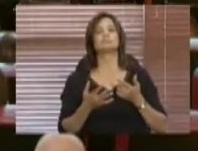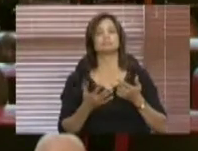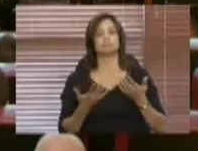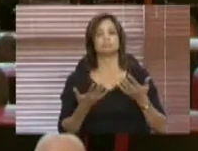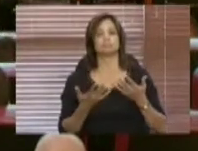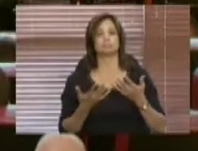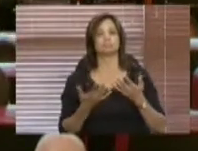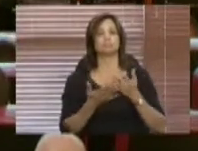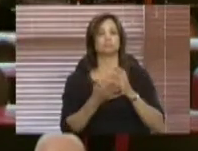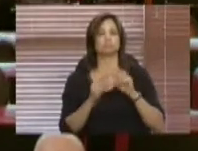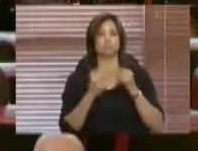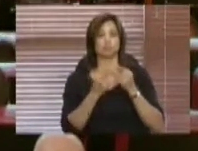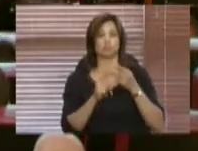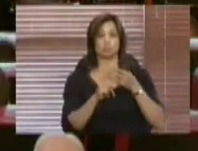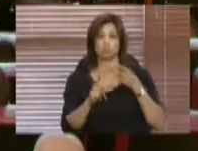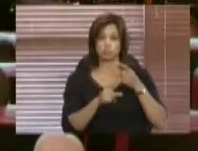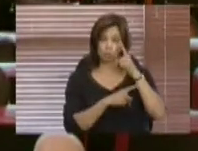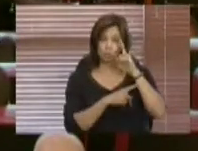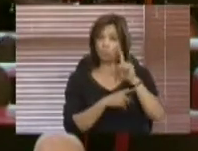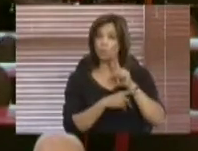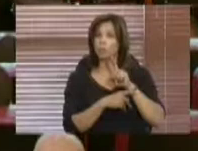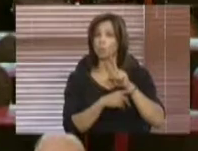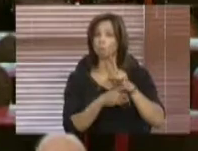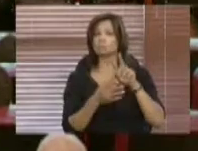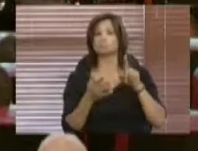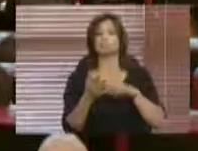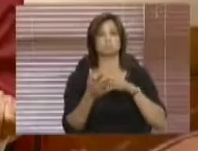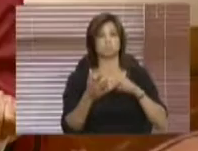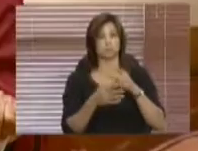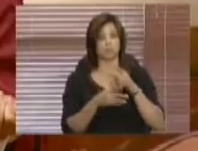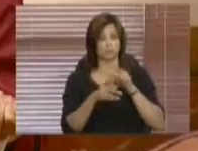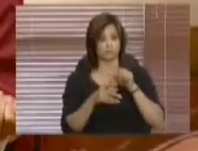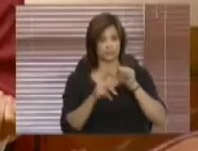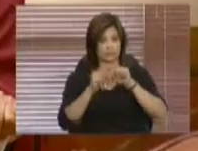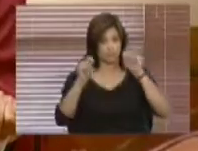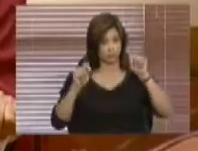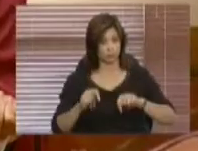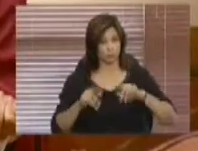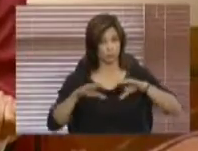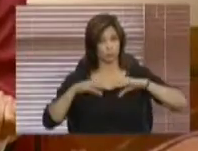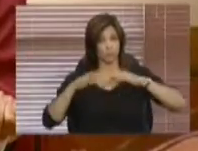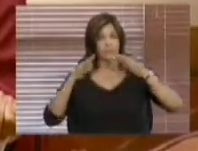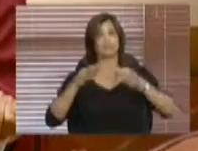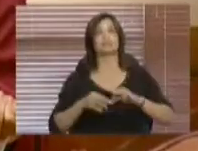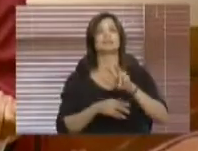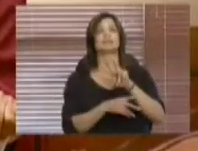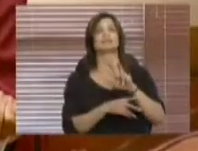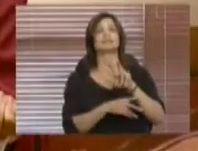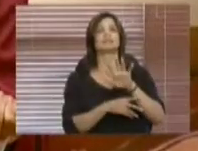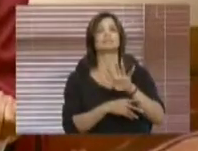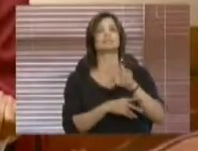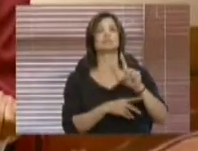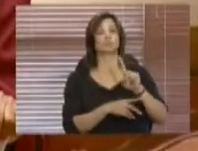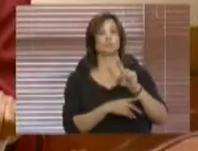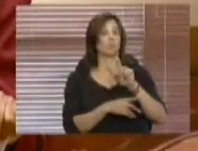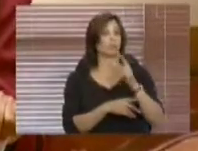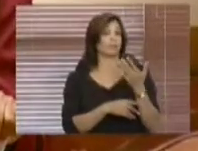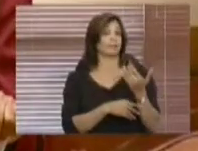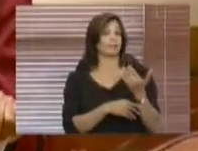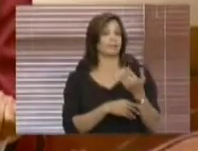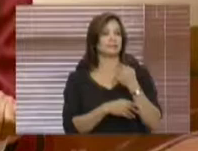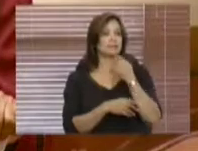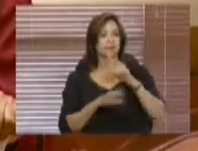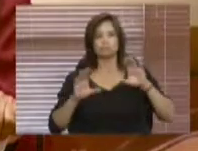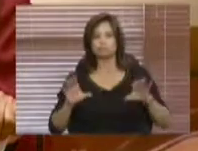de las partidas provenientes de condenas firmes. El tribunal acogió en la sentencia 351-15